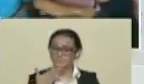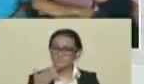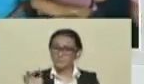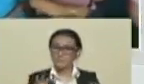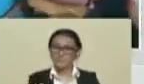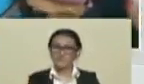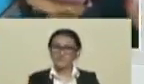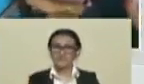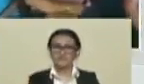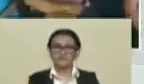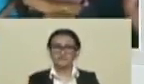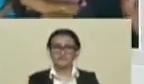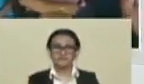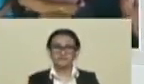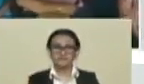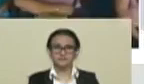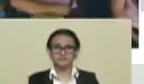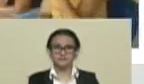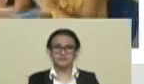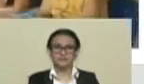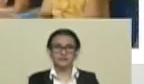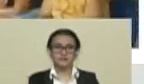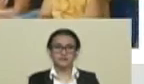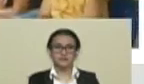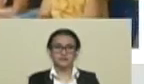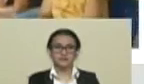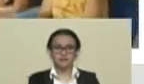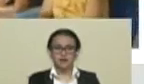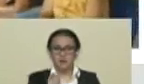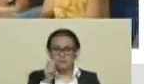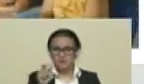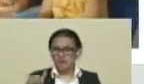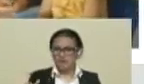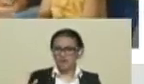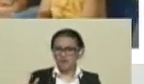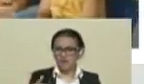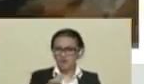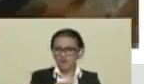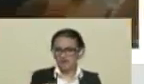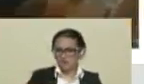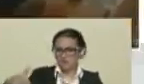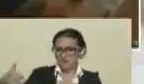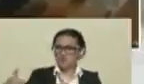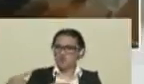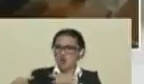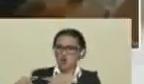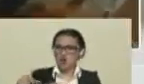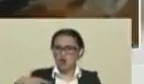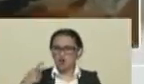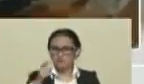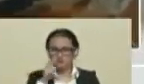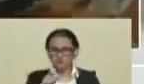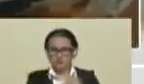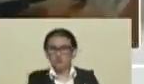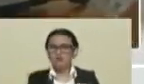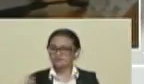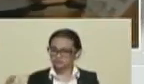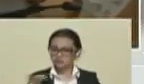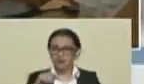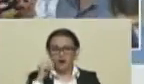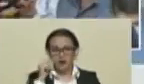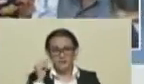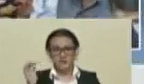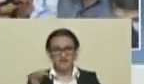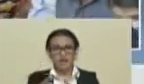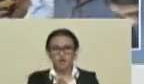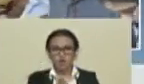Como se lo dije a quien hoy es mi contrincante, apenas lleguemos a la gobernación, está convocado a la Casa Amarilla, están